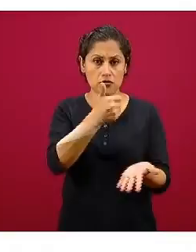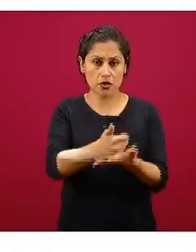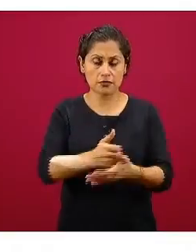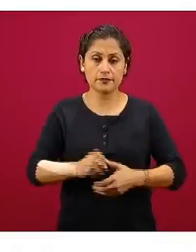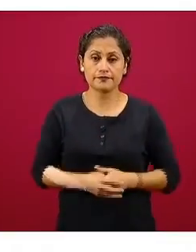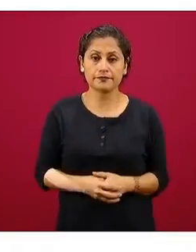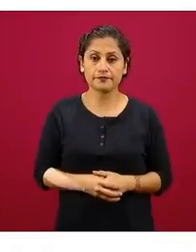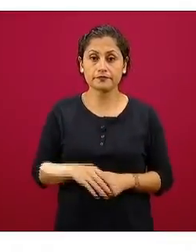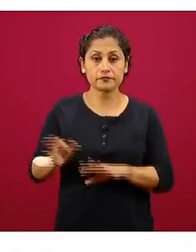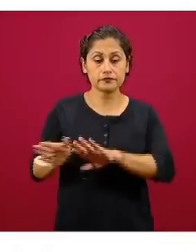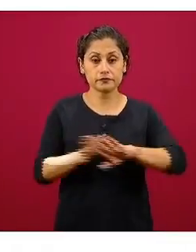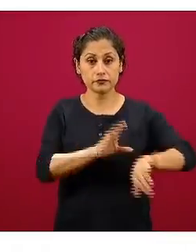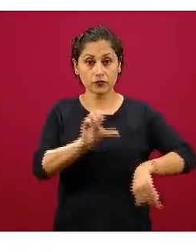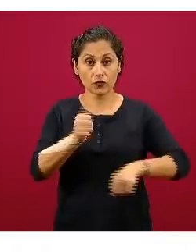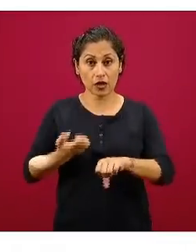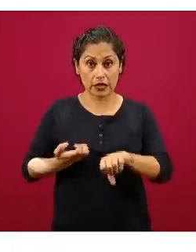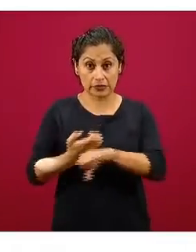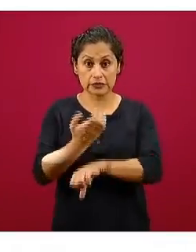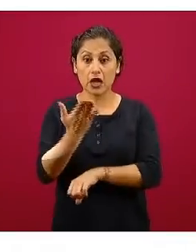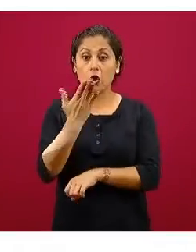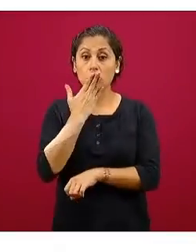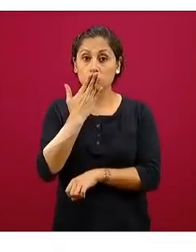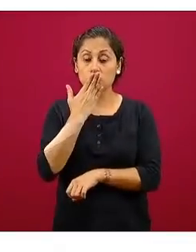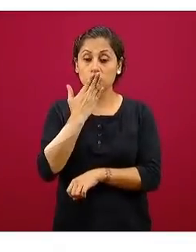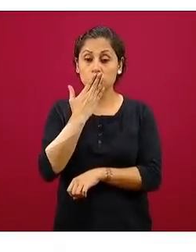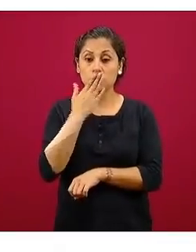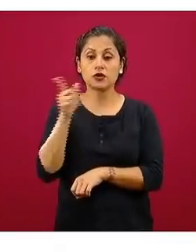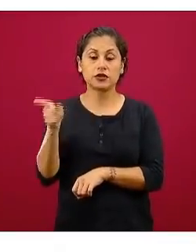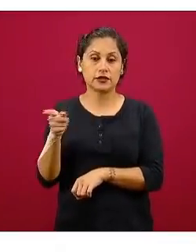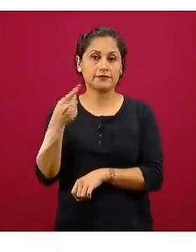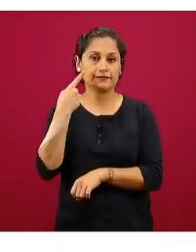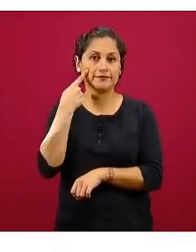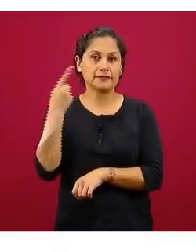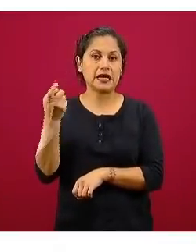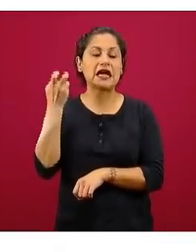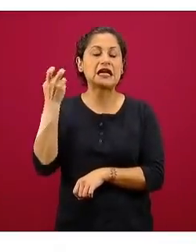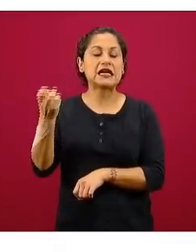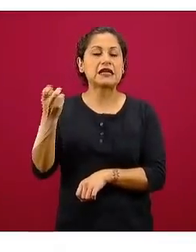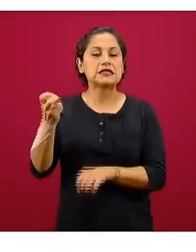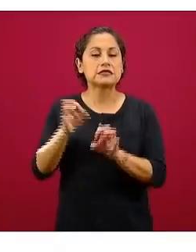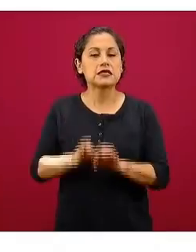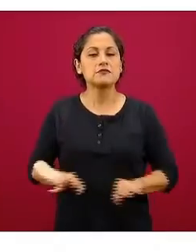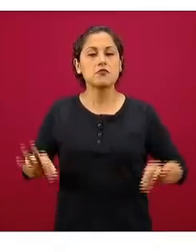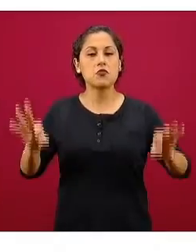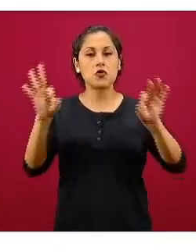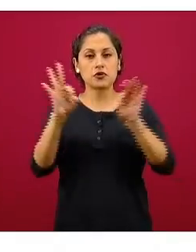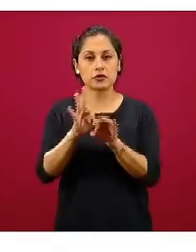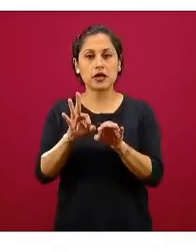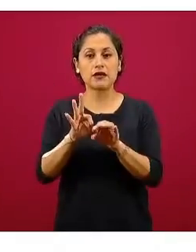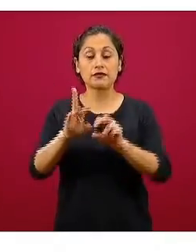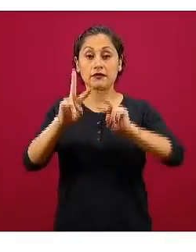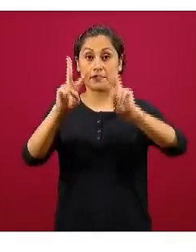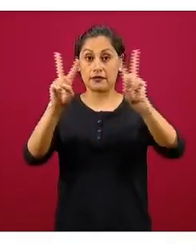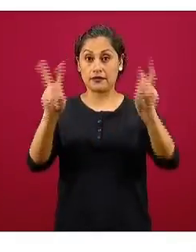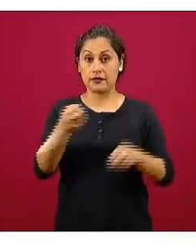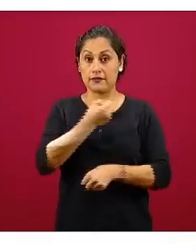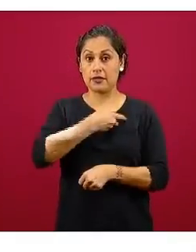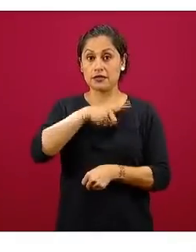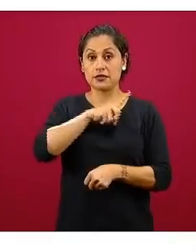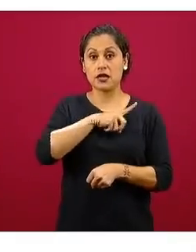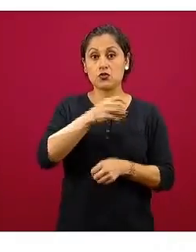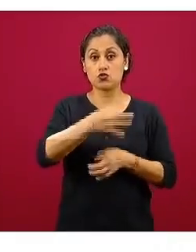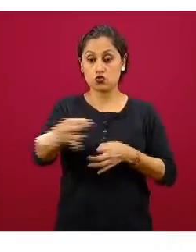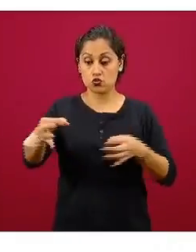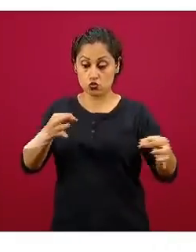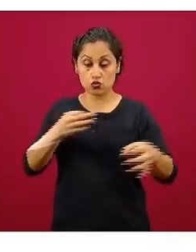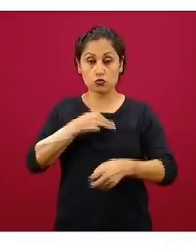Sonora la hacemos también para el Estado por la misma razón. Hay un intercambio importante de servicios de salud entre los municipios y la